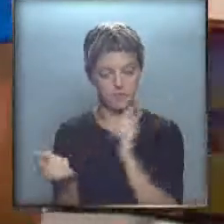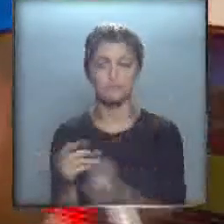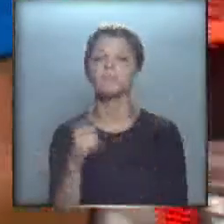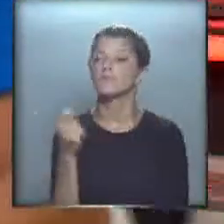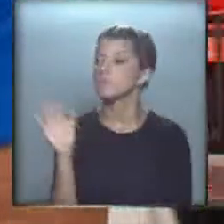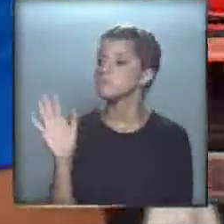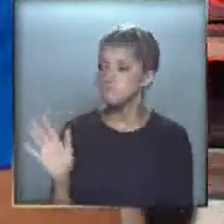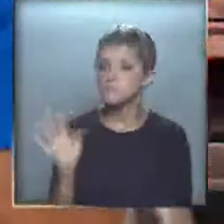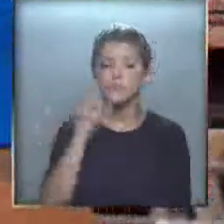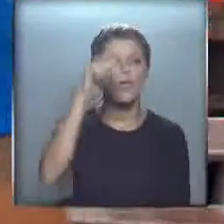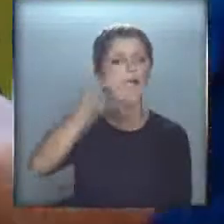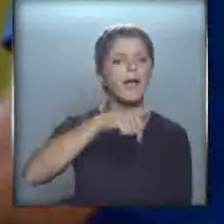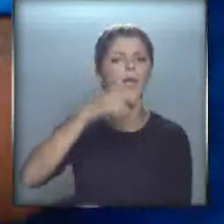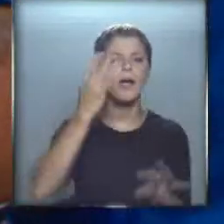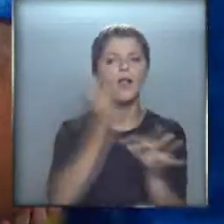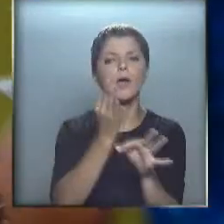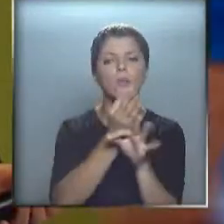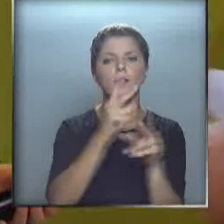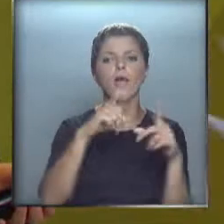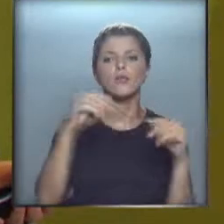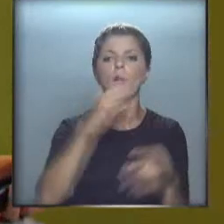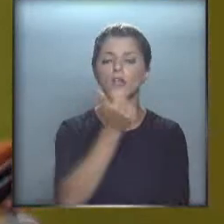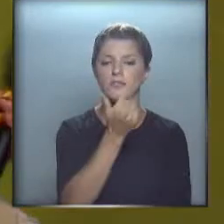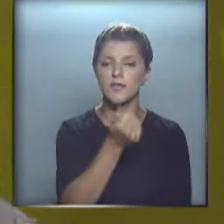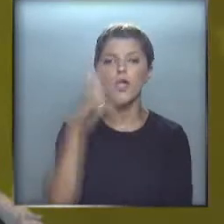en las seis, ¿qué opinión tienen, chicos, con este tema?